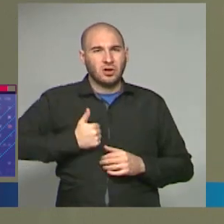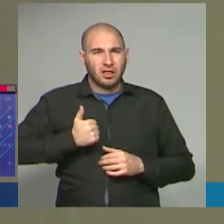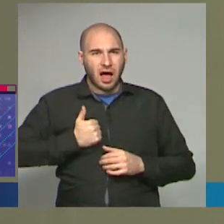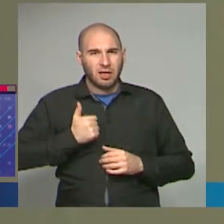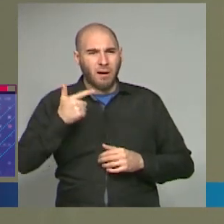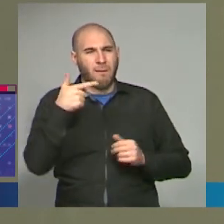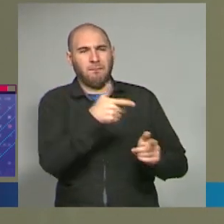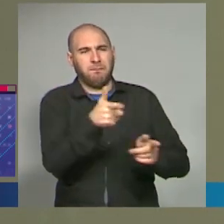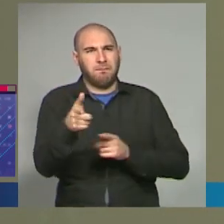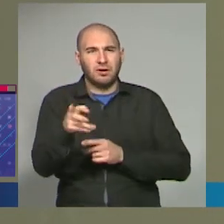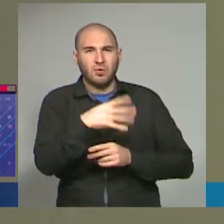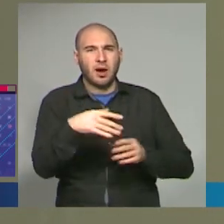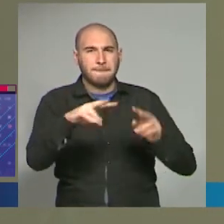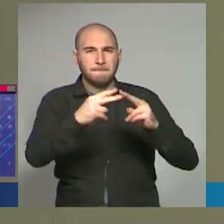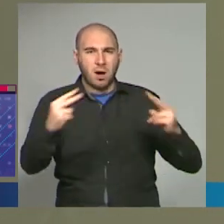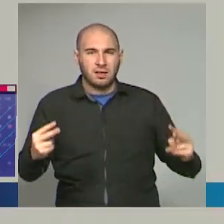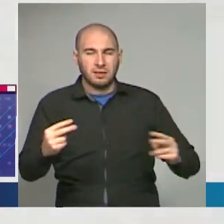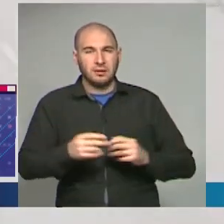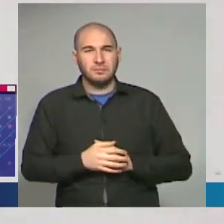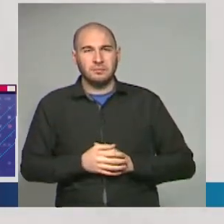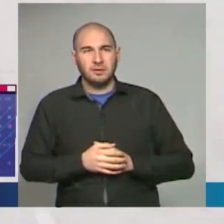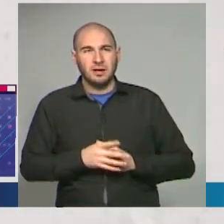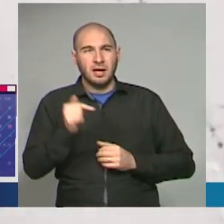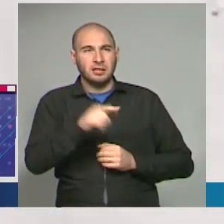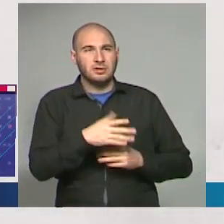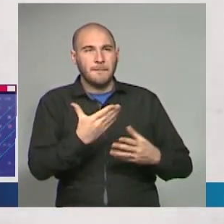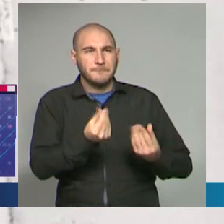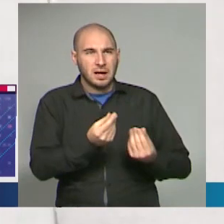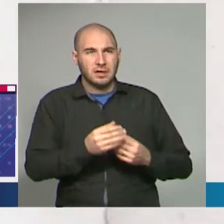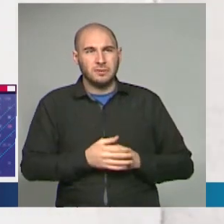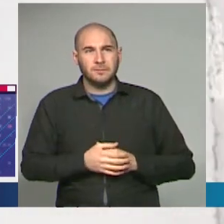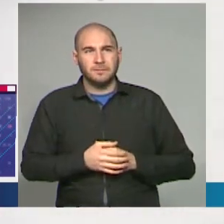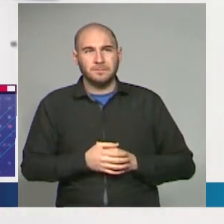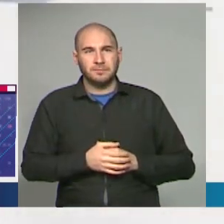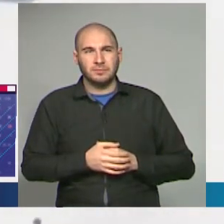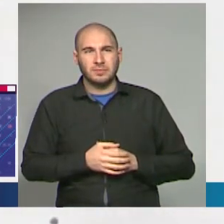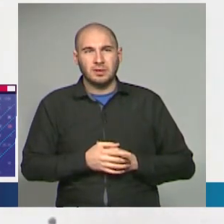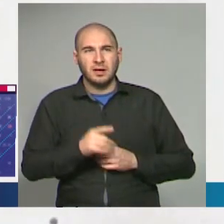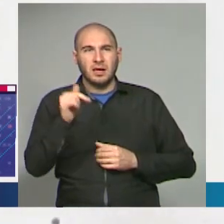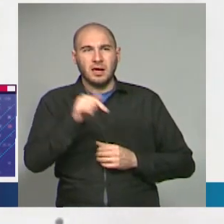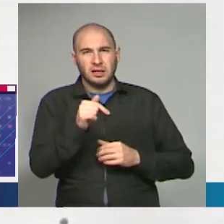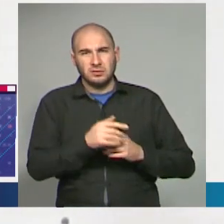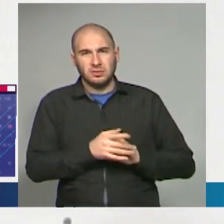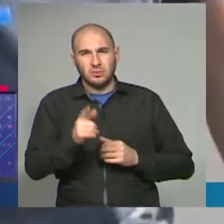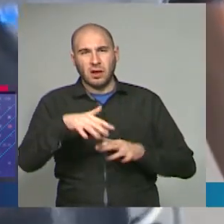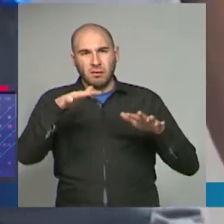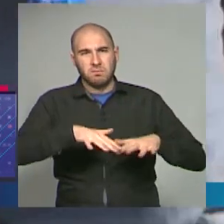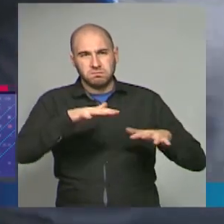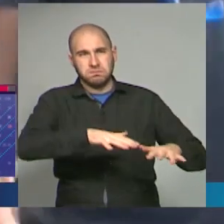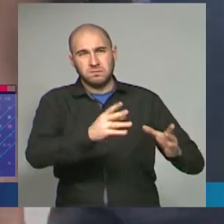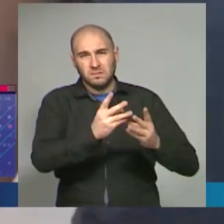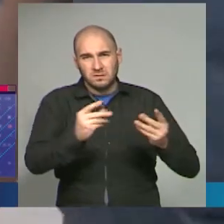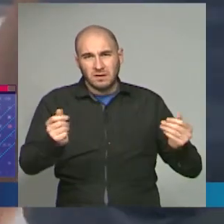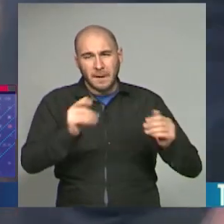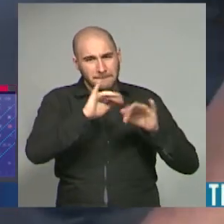la ametralladora en el puente sin duda es atemorizante y no convoca a